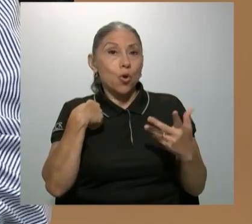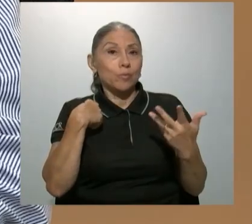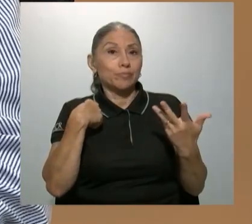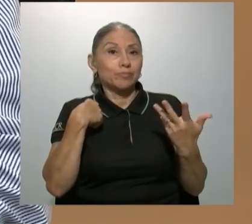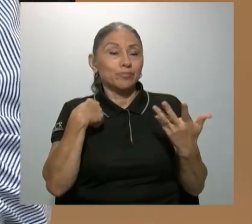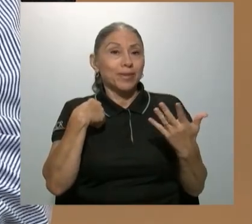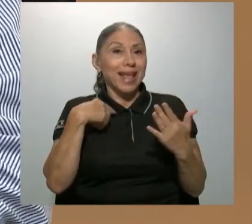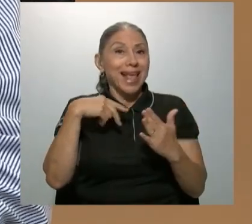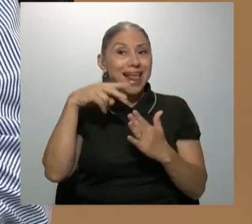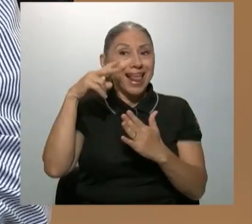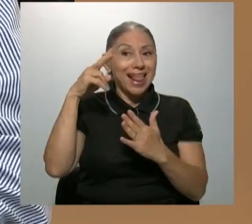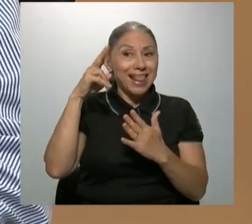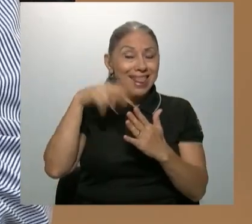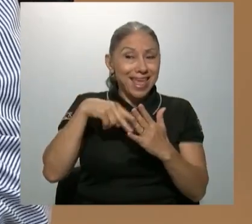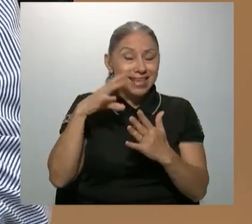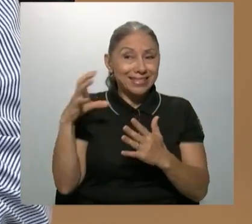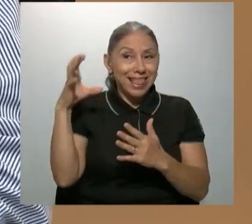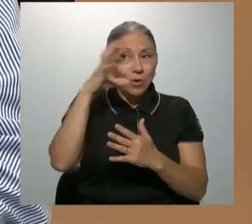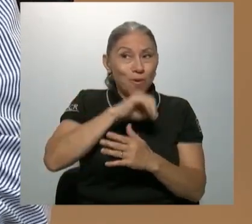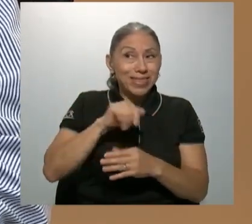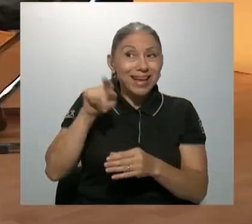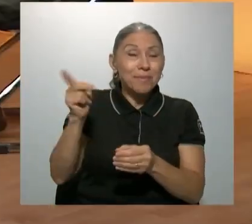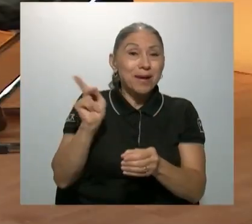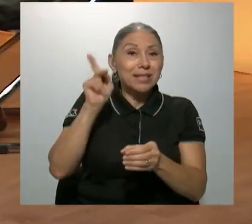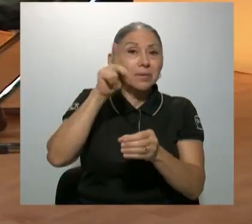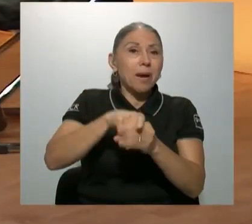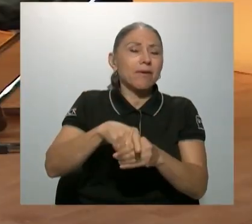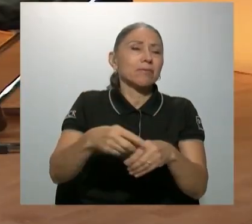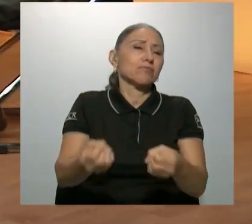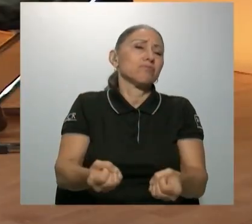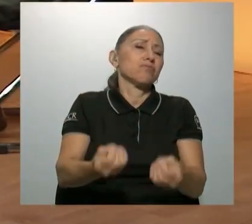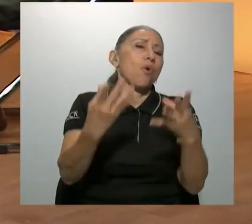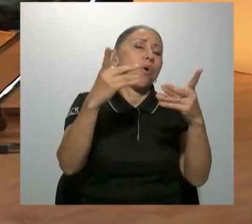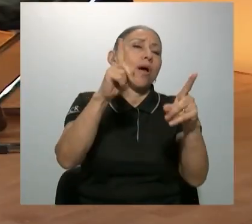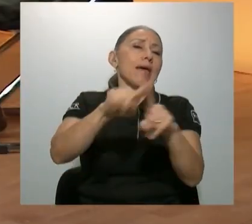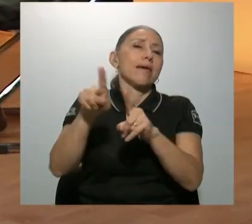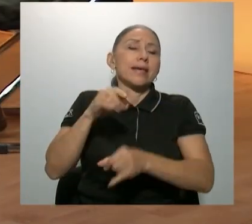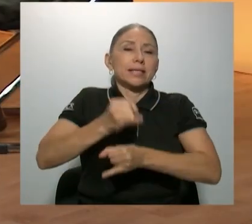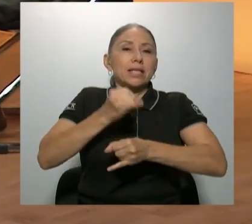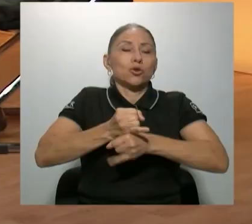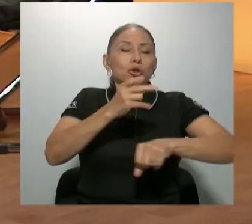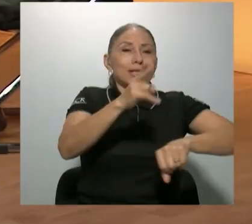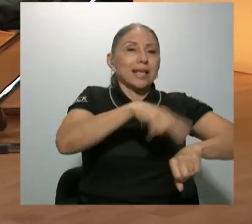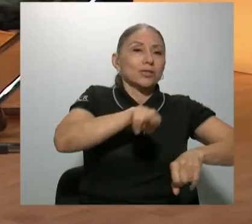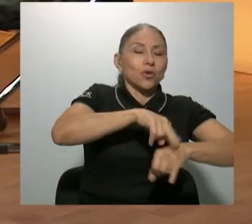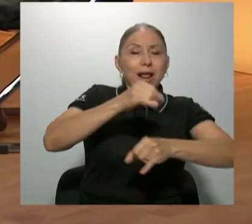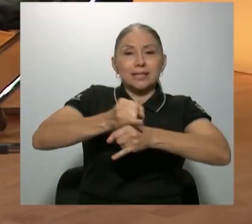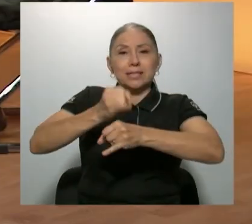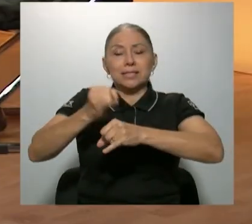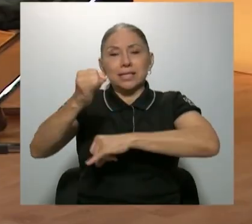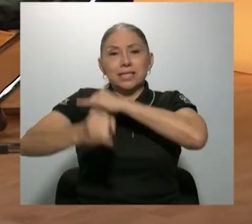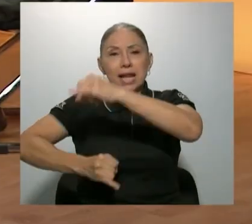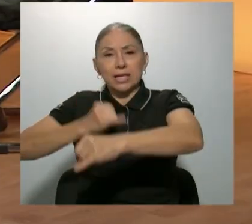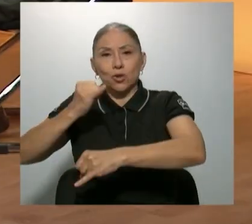una quincena de instituciones nacionales e internacionales en las cuales él puso todo el empeño.